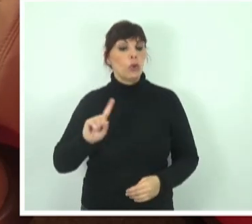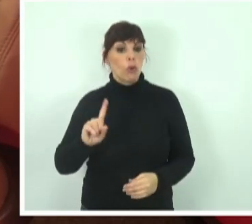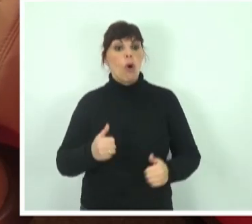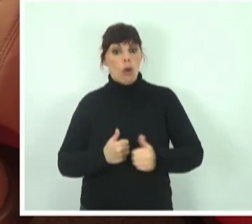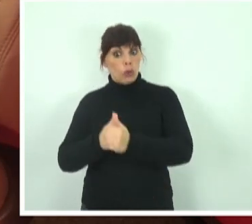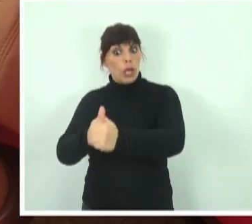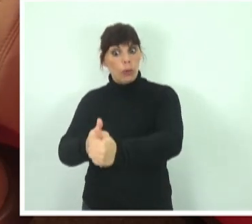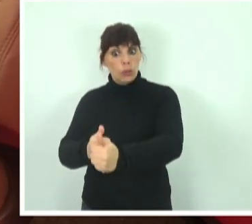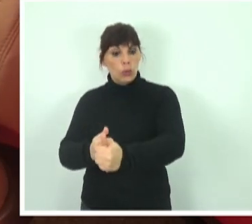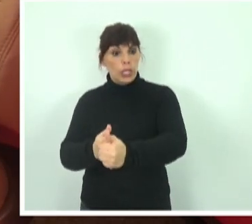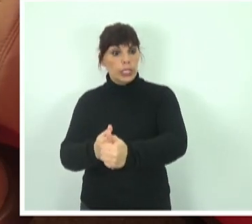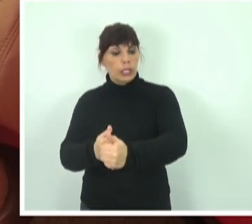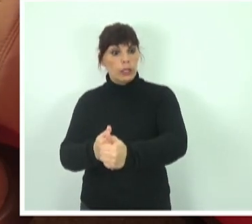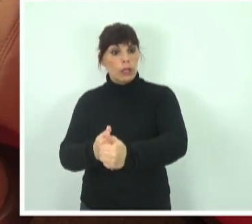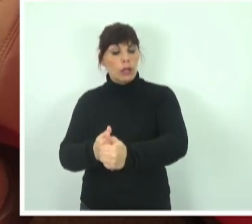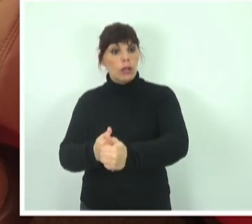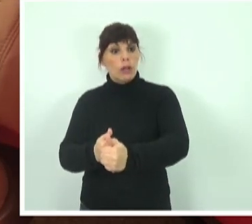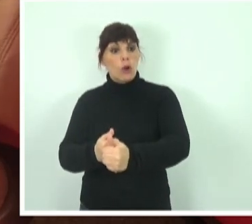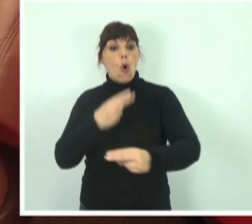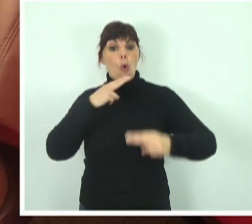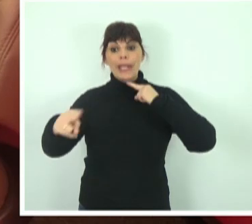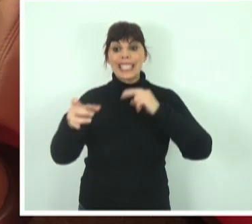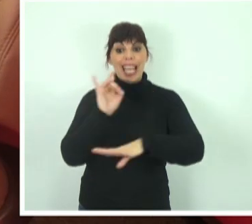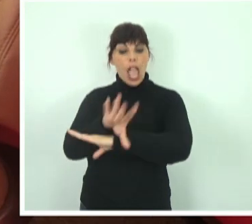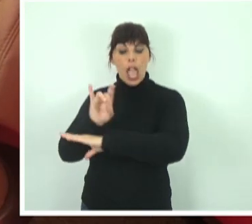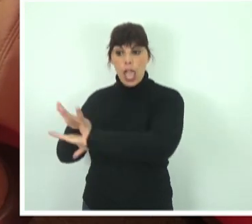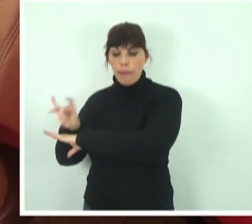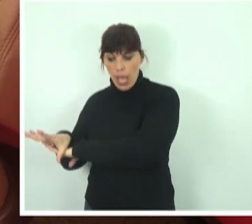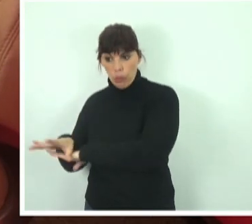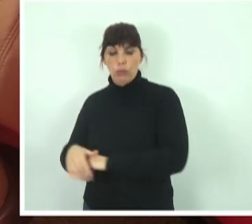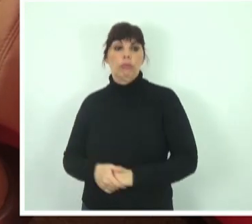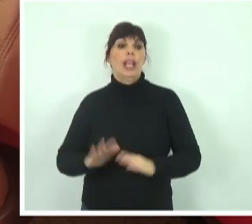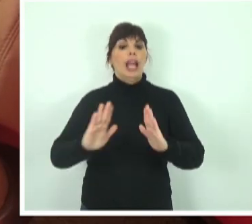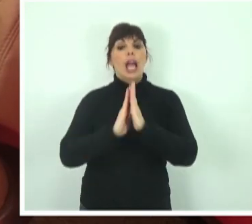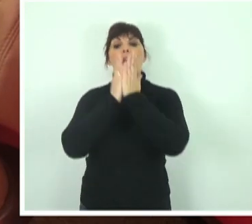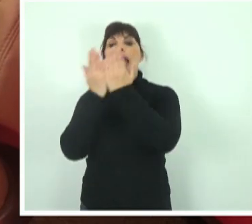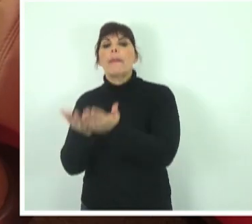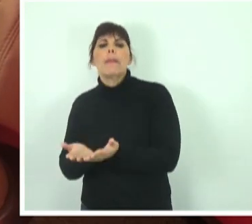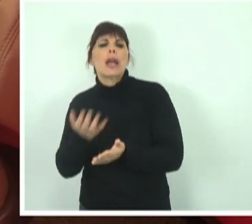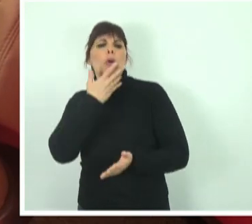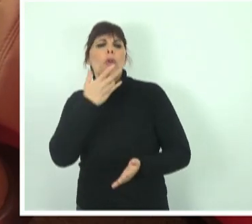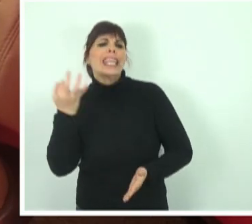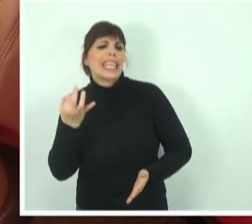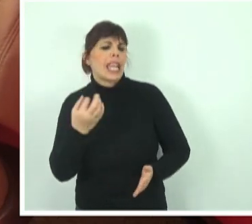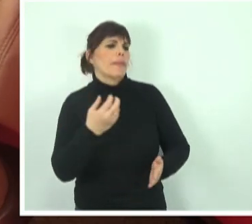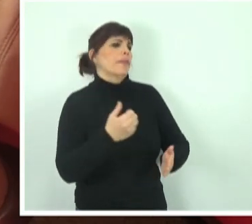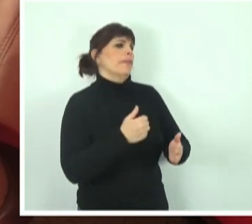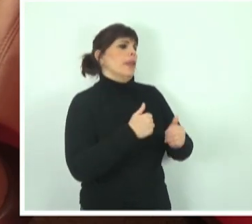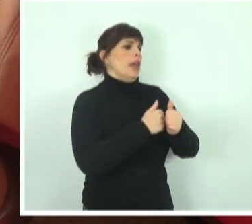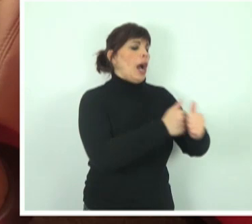mensaje. En griego, apostoleo. La Biblia conoce apóstoles, profetas,